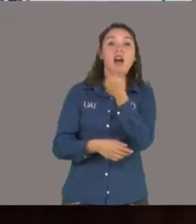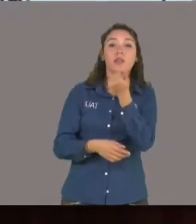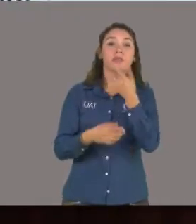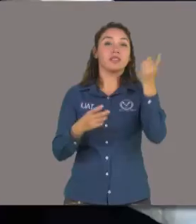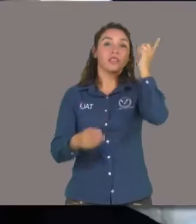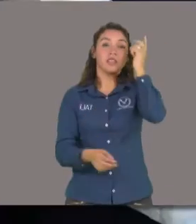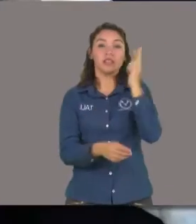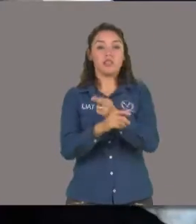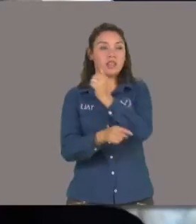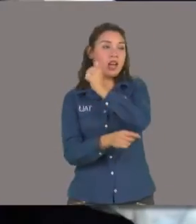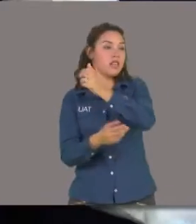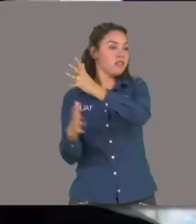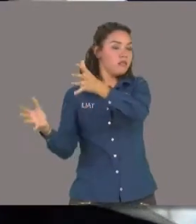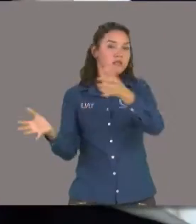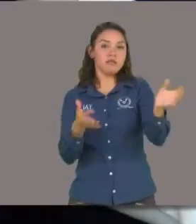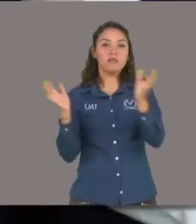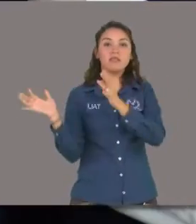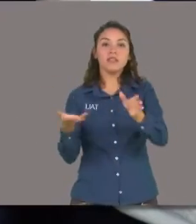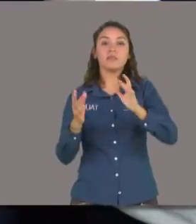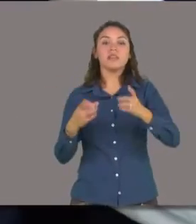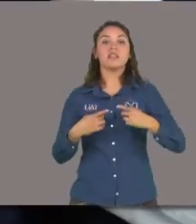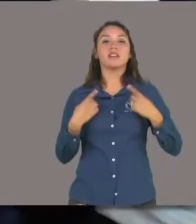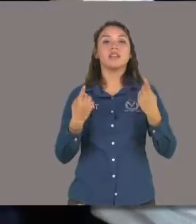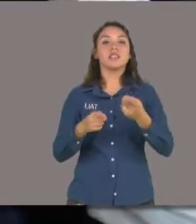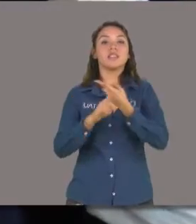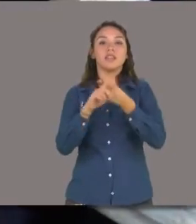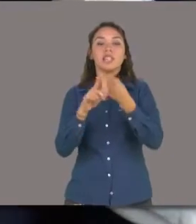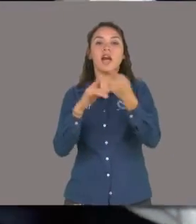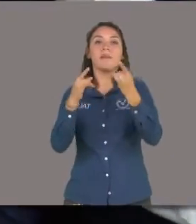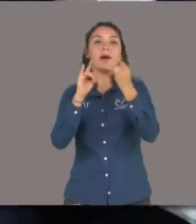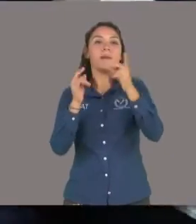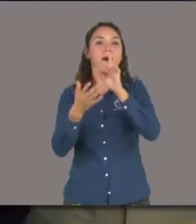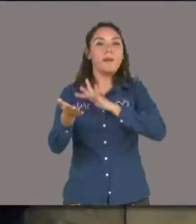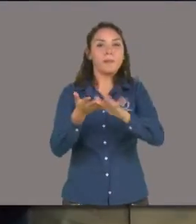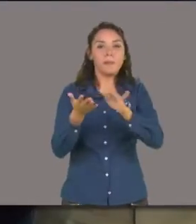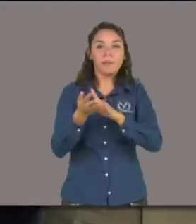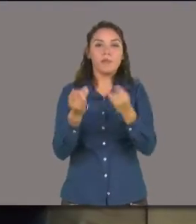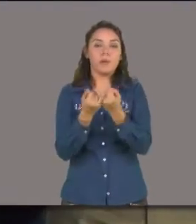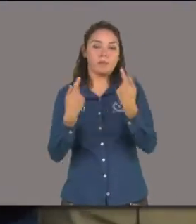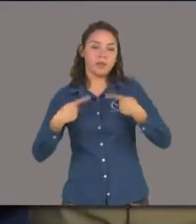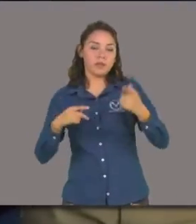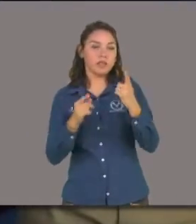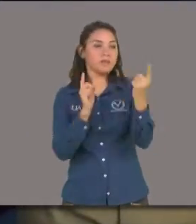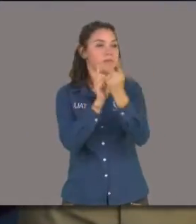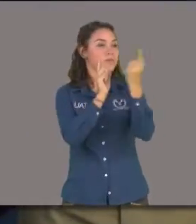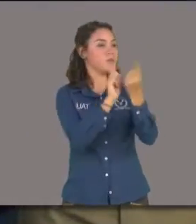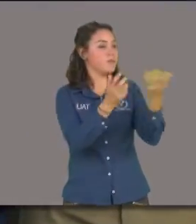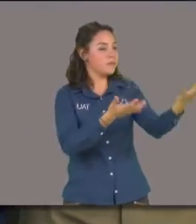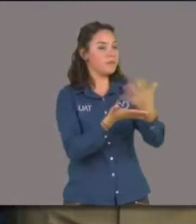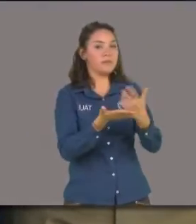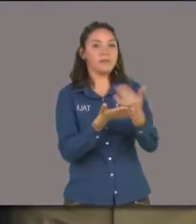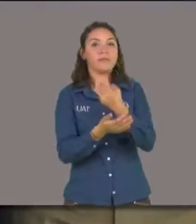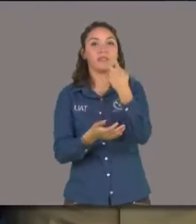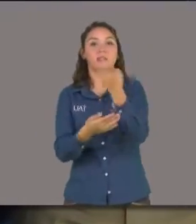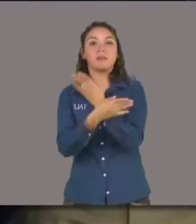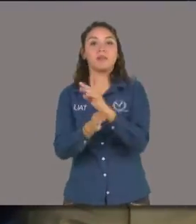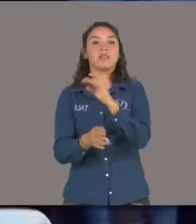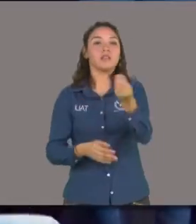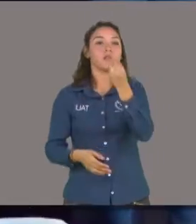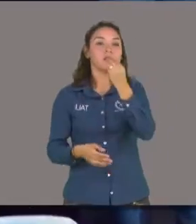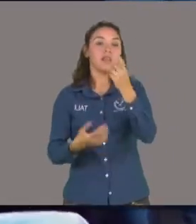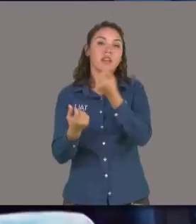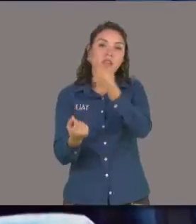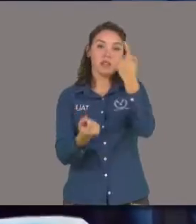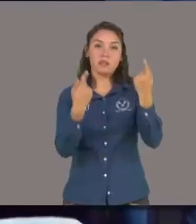Tamaulipas. Esta colecta fue reunida a través de donaciones del personal administrativo, docentes, alumnos y directivos de la universidad,